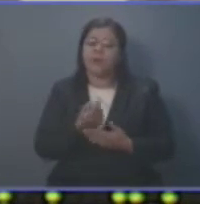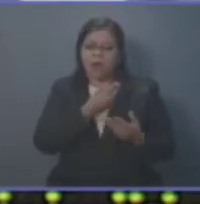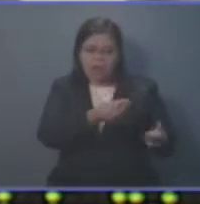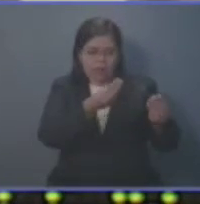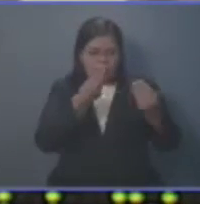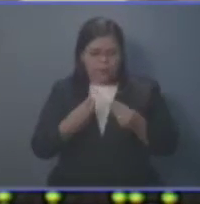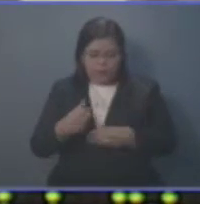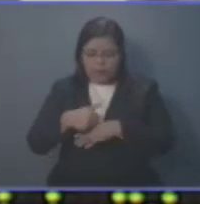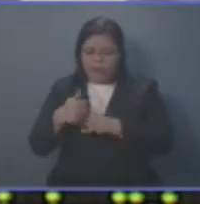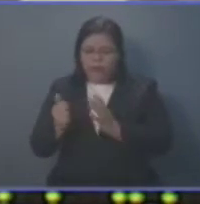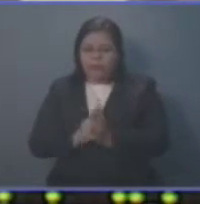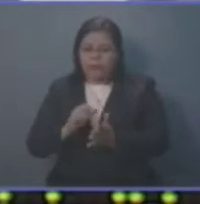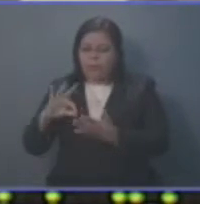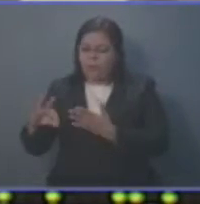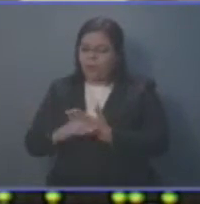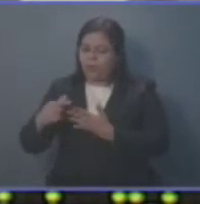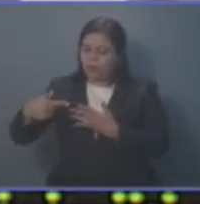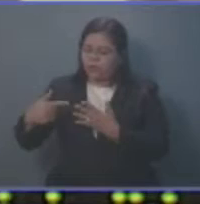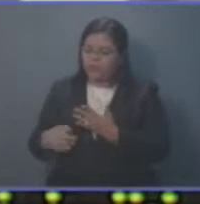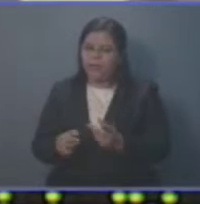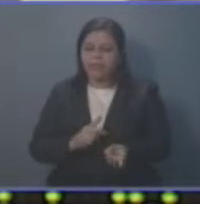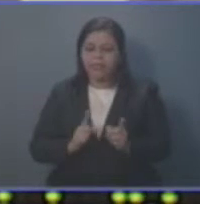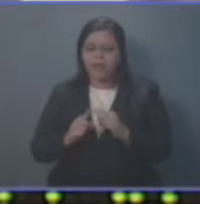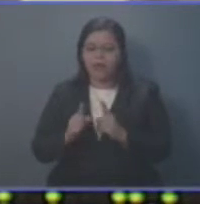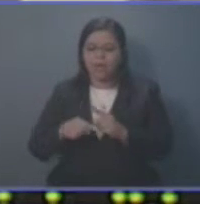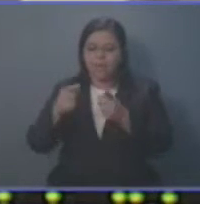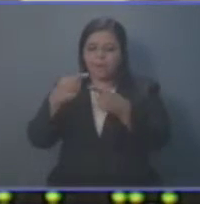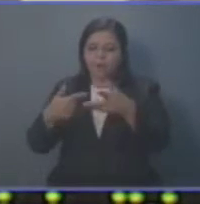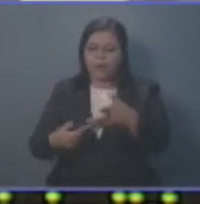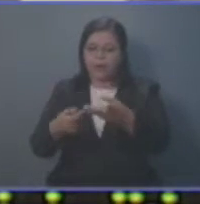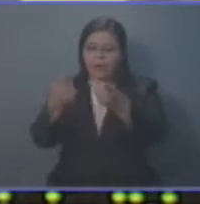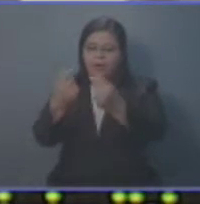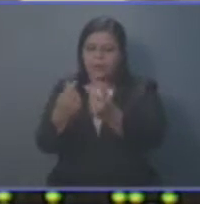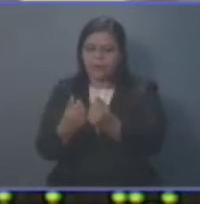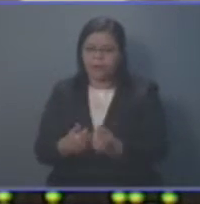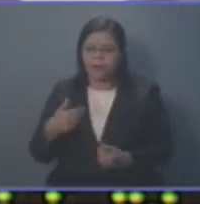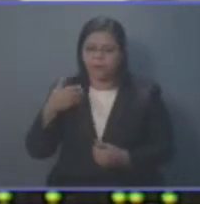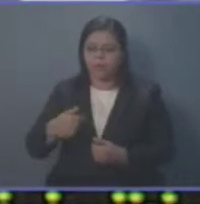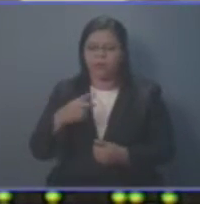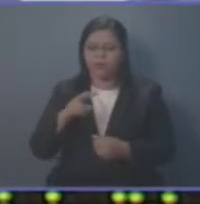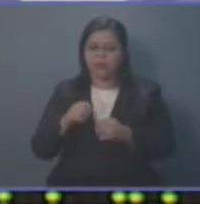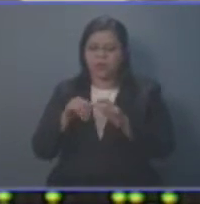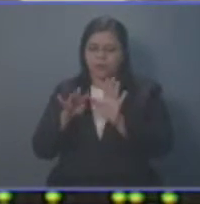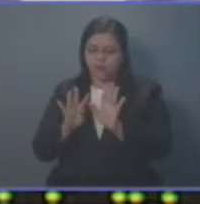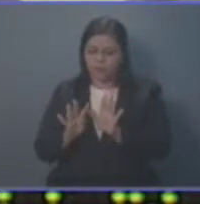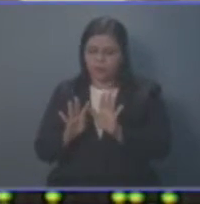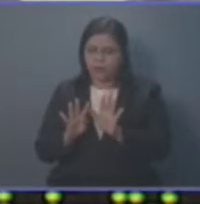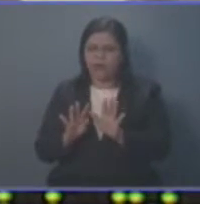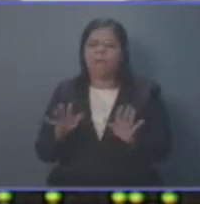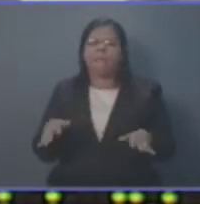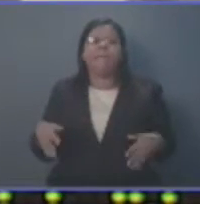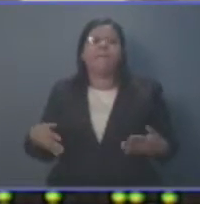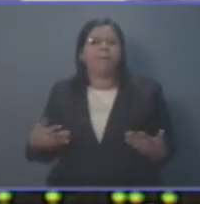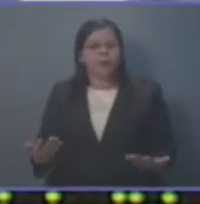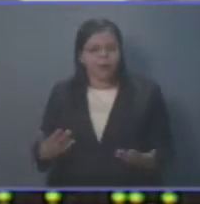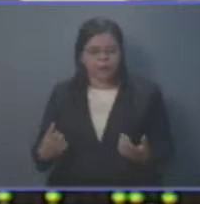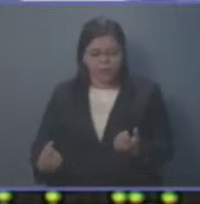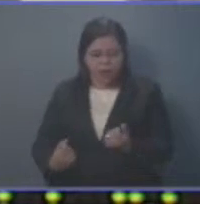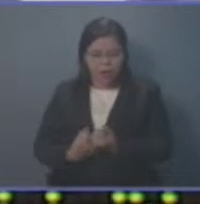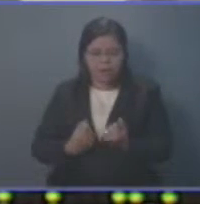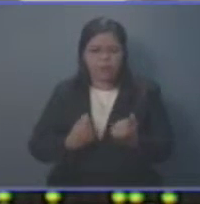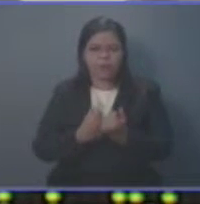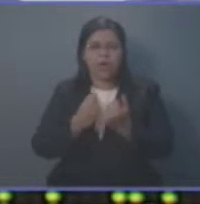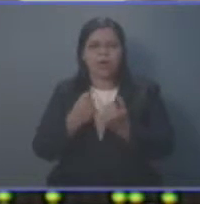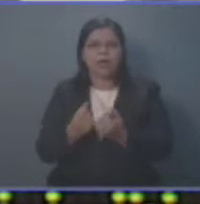Asamblea Legislativa un proyecto de decreto de modificaciones a la Ley de Presupuesto 2019, con el propósito de reforzar